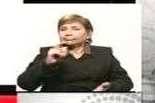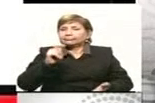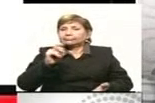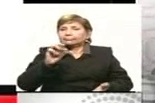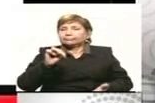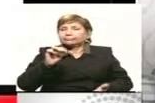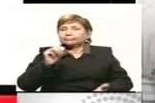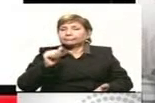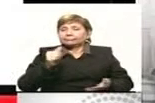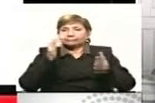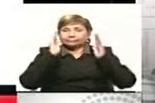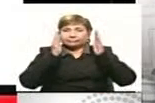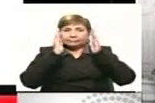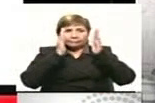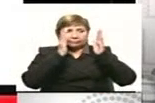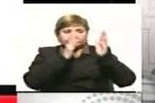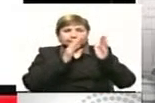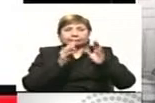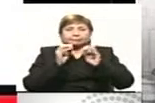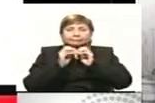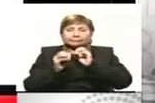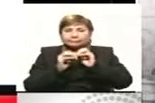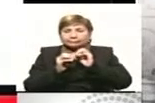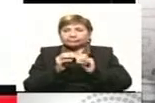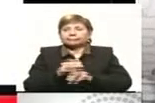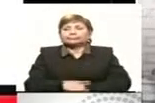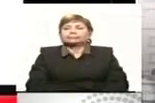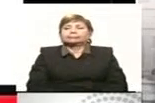de su sistema de atención, de su sistema de funcionamiento,